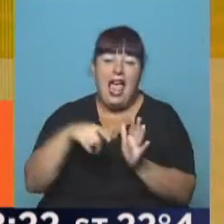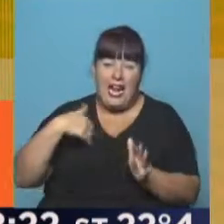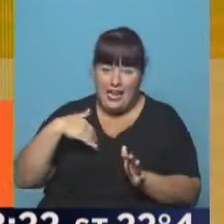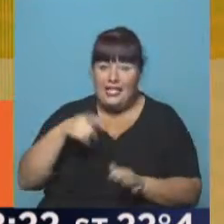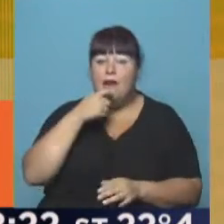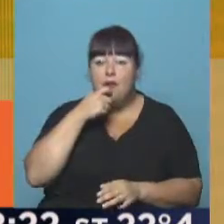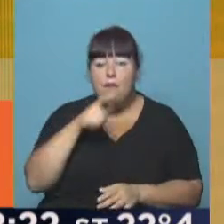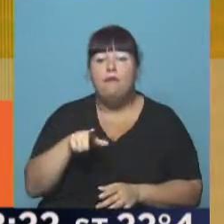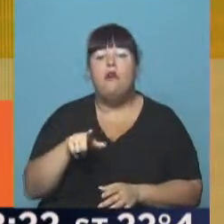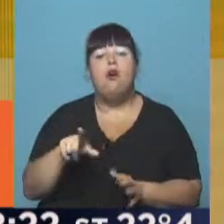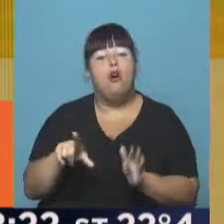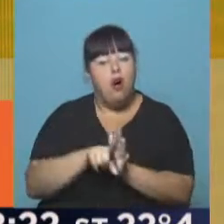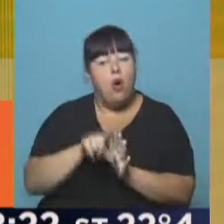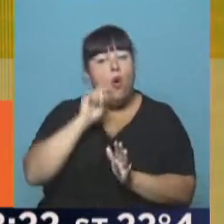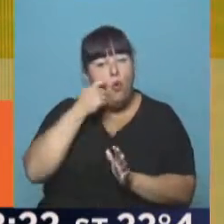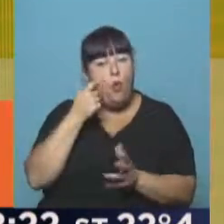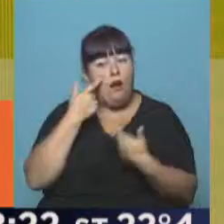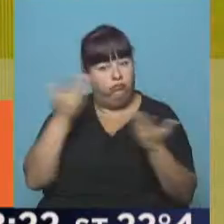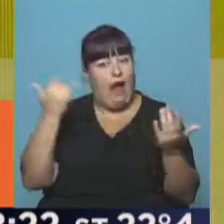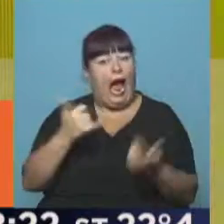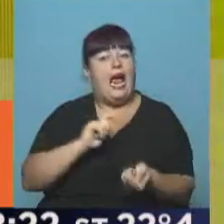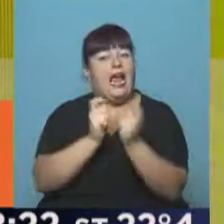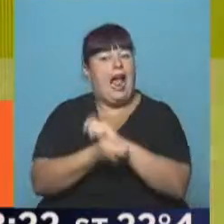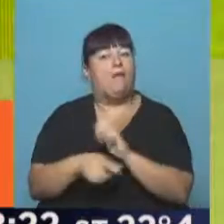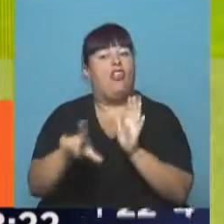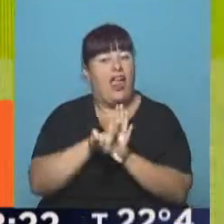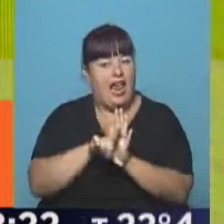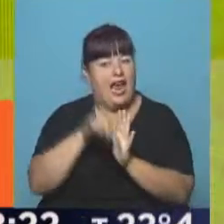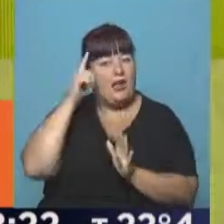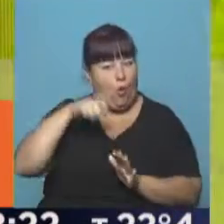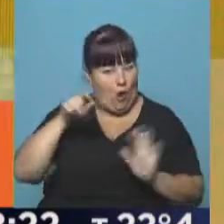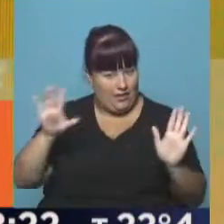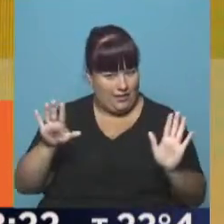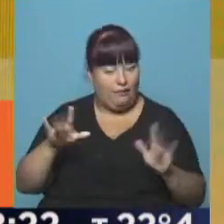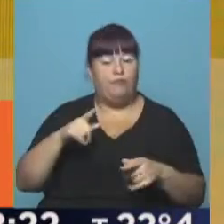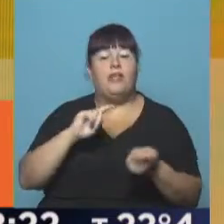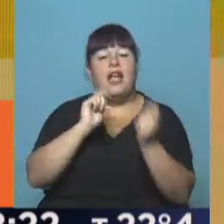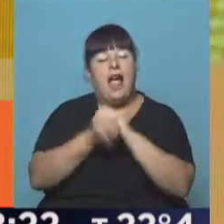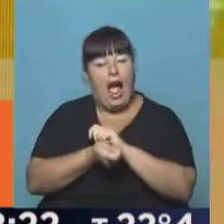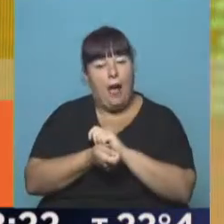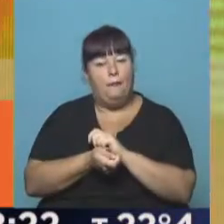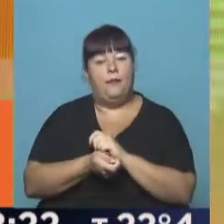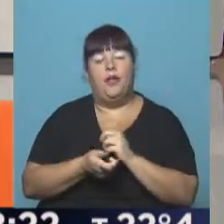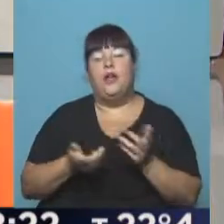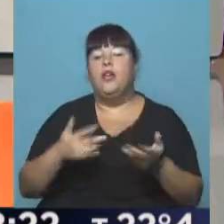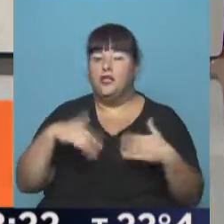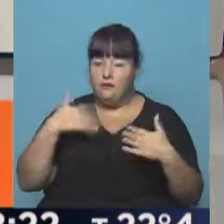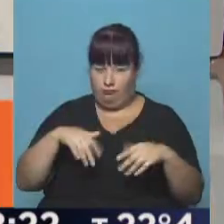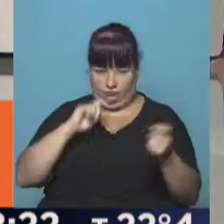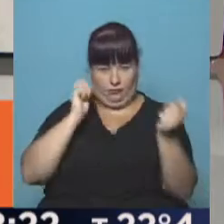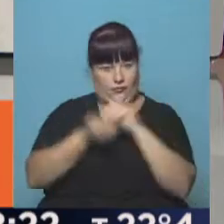por ejemplo, es una buena muestra de los cambios legales, del orden jurídico. Tenemos alteraciones muy